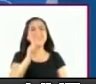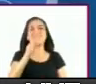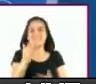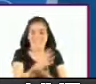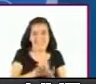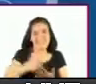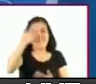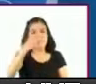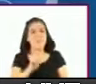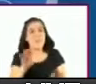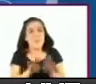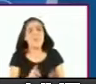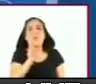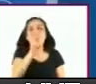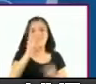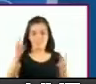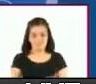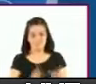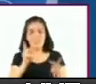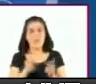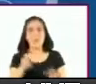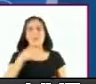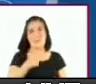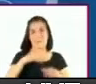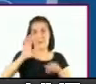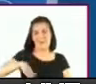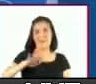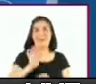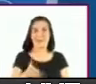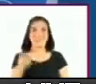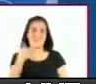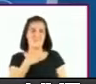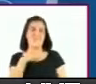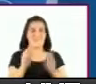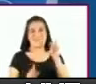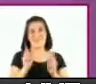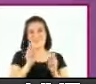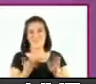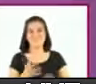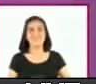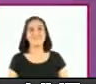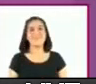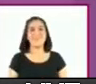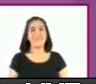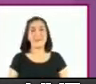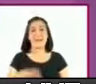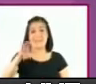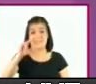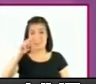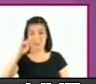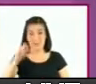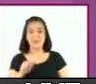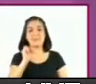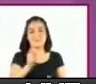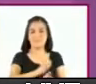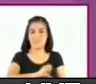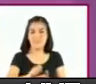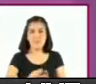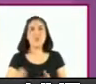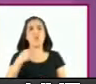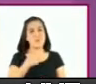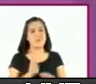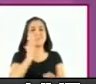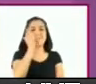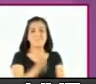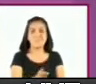y contrastarlo con el procedimiento que acabo de hacer yo, pues tengo muchas dudas. Claudia escribió: me doy cuenta